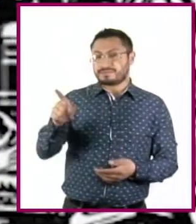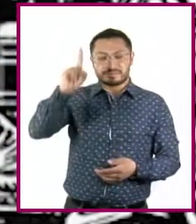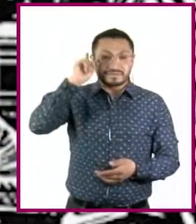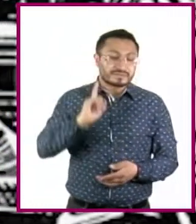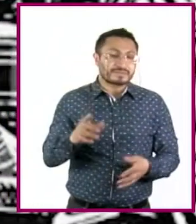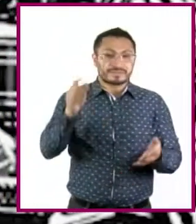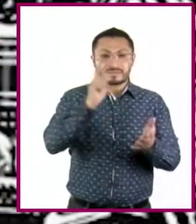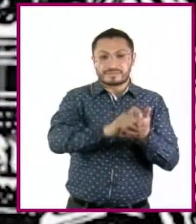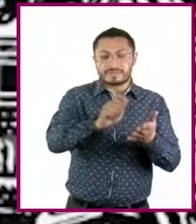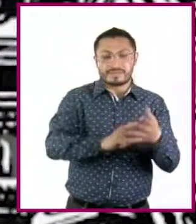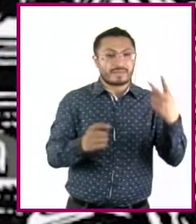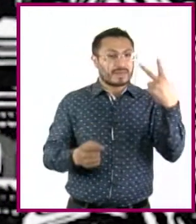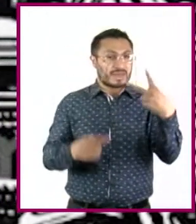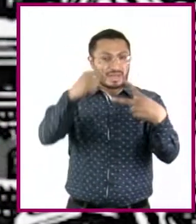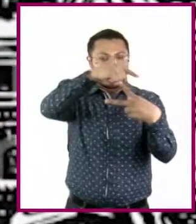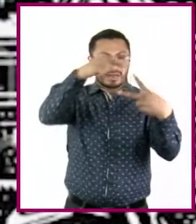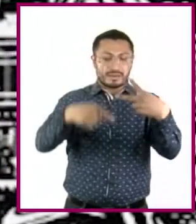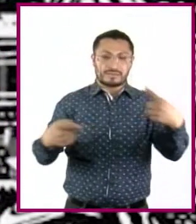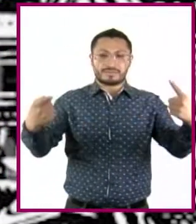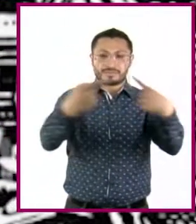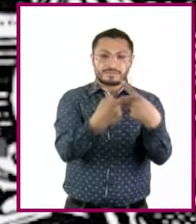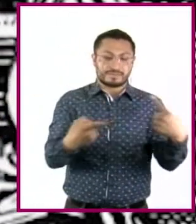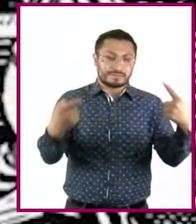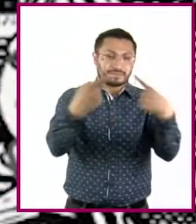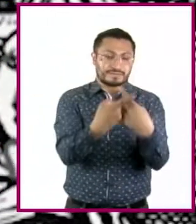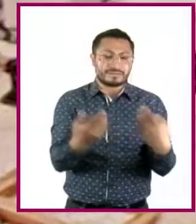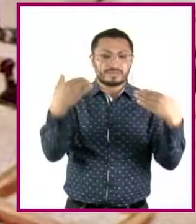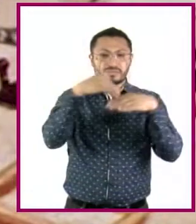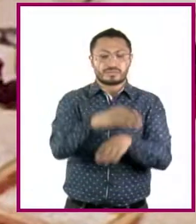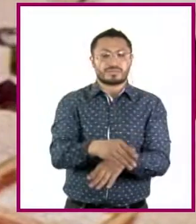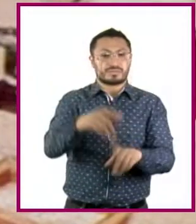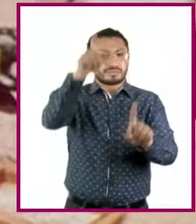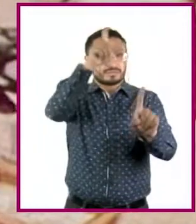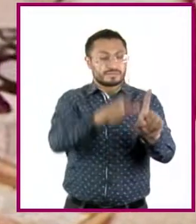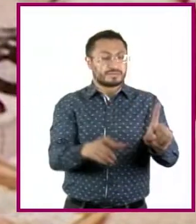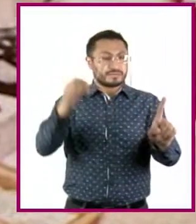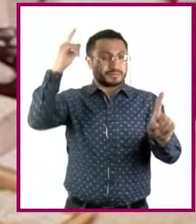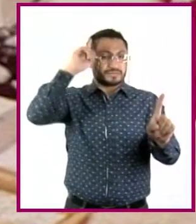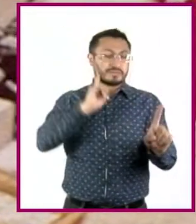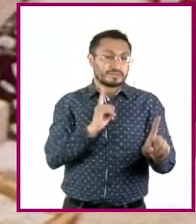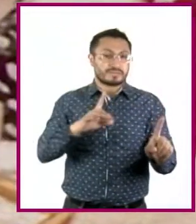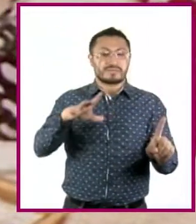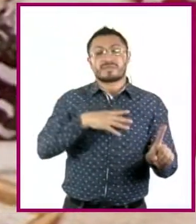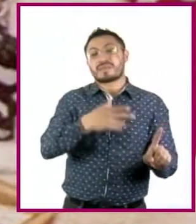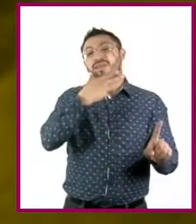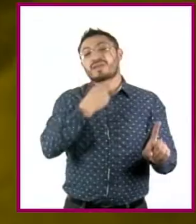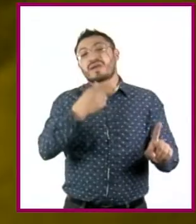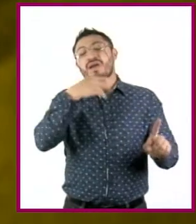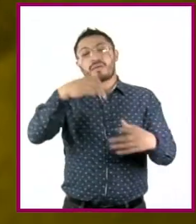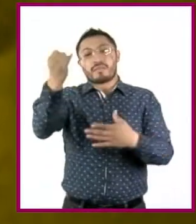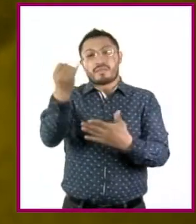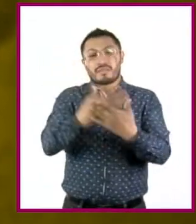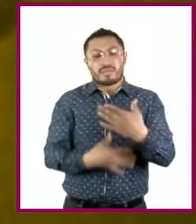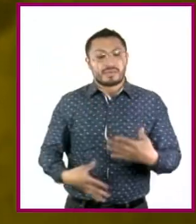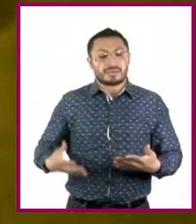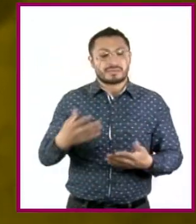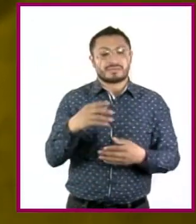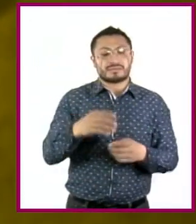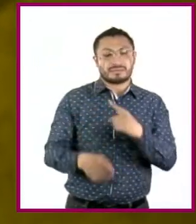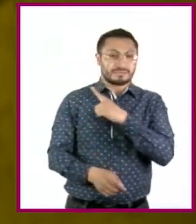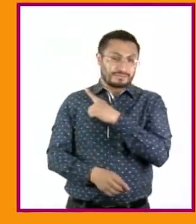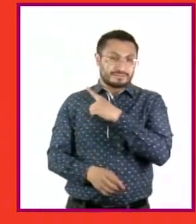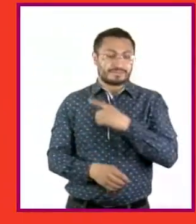dos contradicciones en los puntos de vista sobre las mujeres sostenidos por pensadores de la Ilustración como